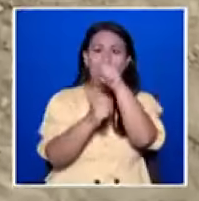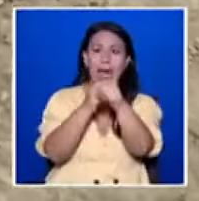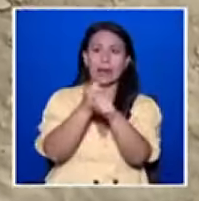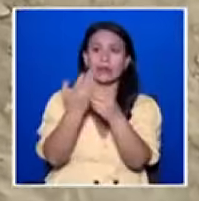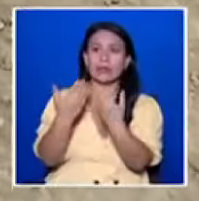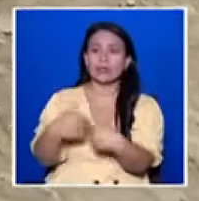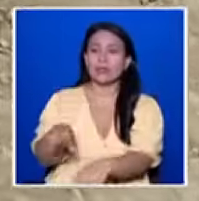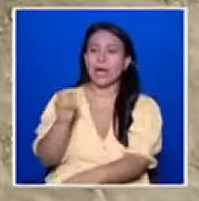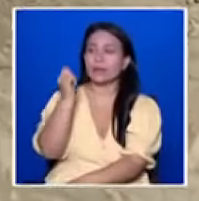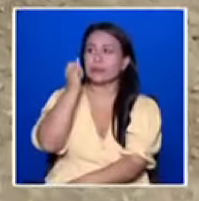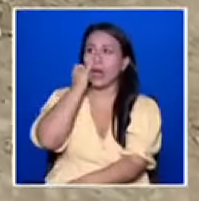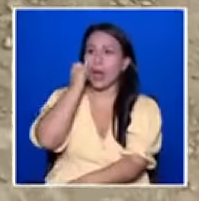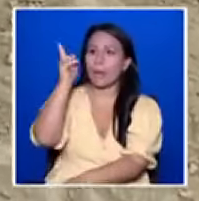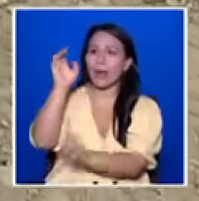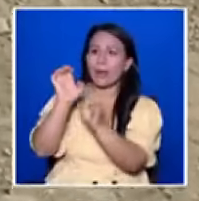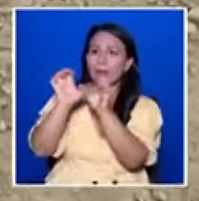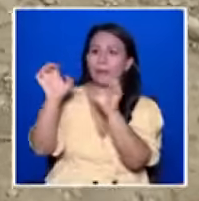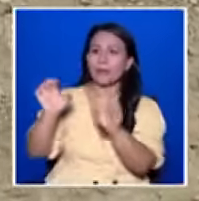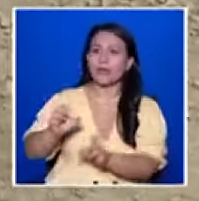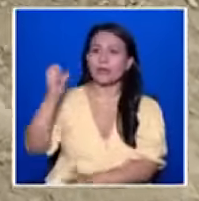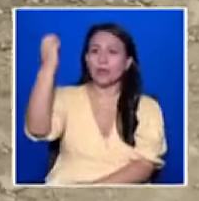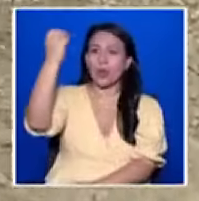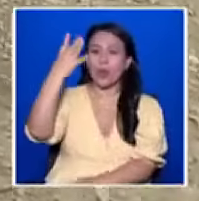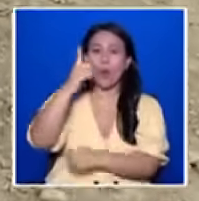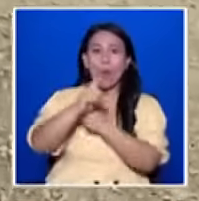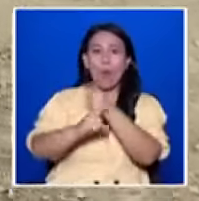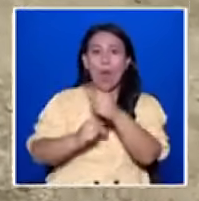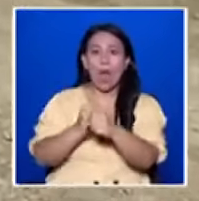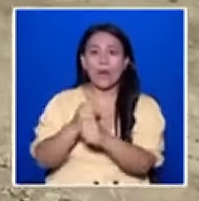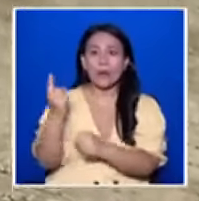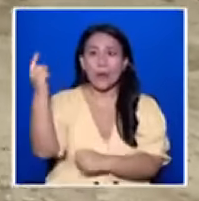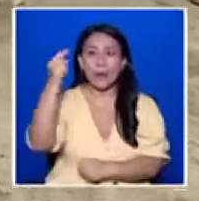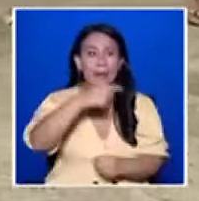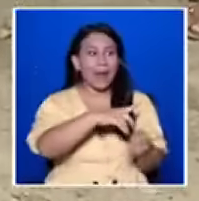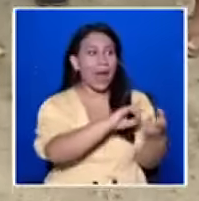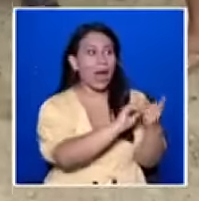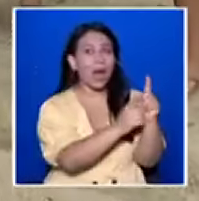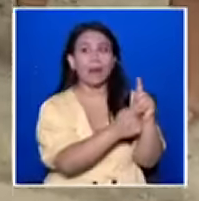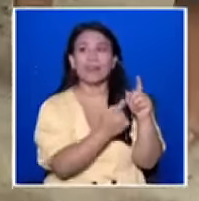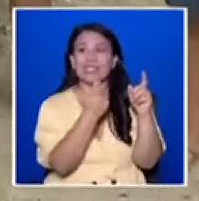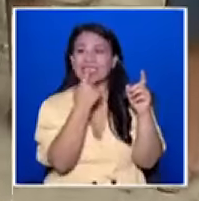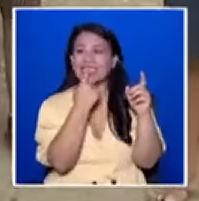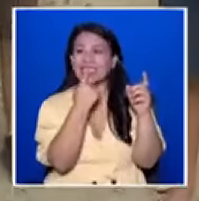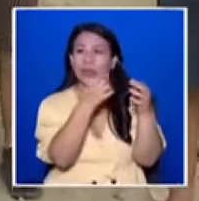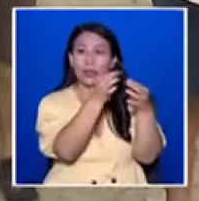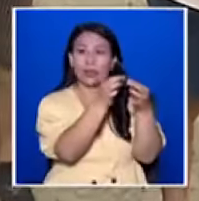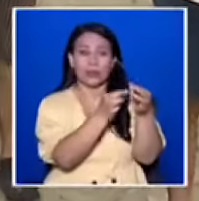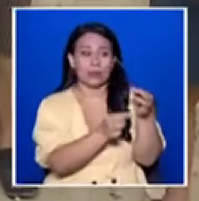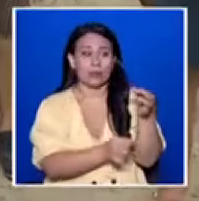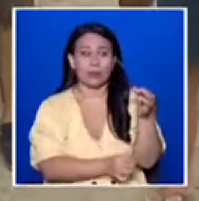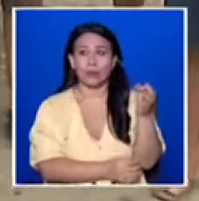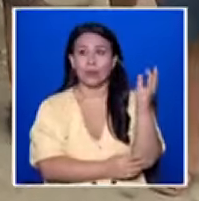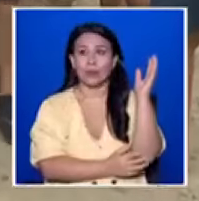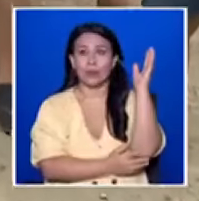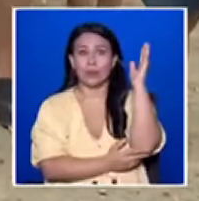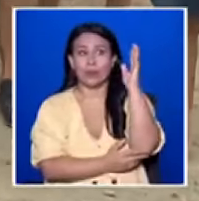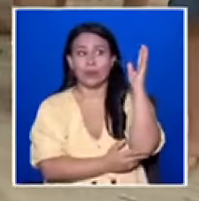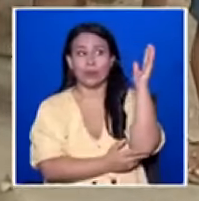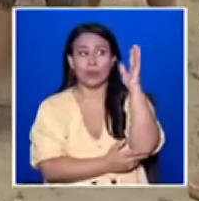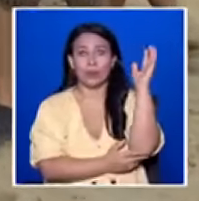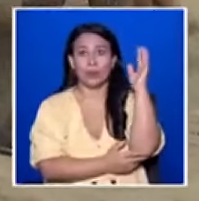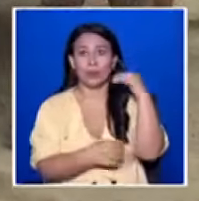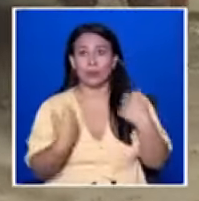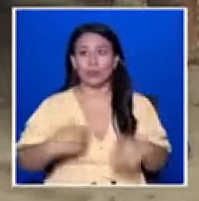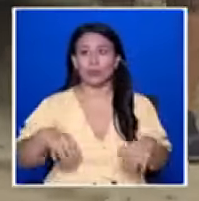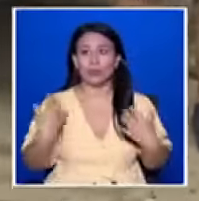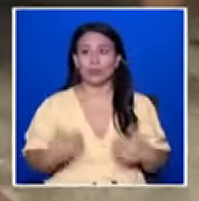han pedido a CENEL hace más de un año que se haga este cambio de este poste y hasta el momento pues sigue aquí, ¿no? Como